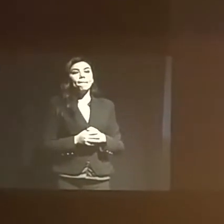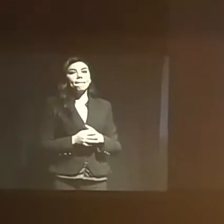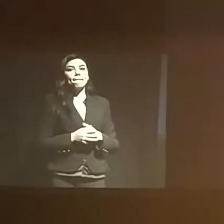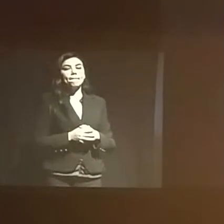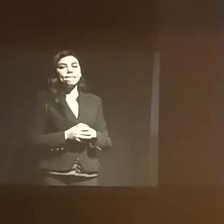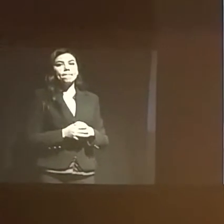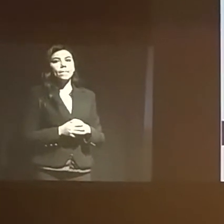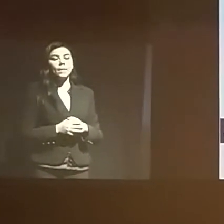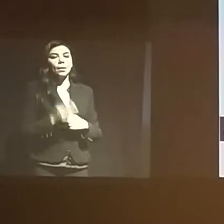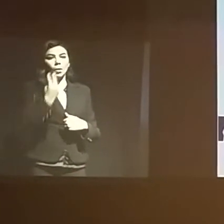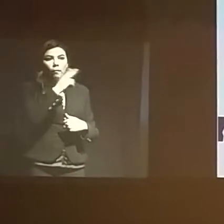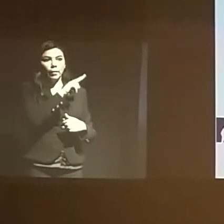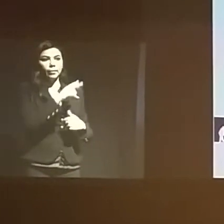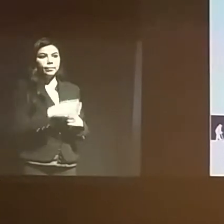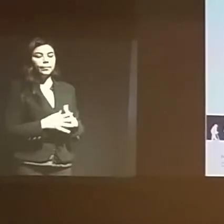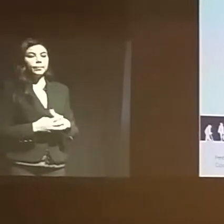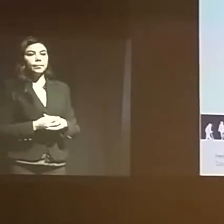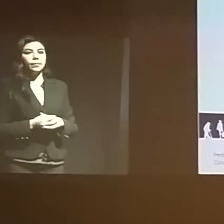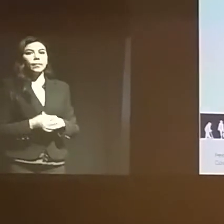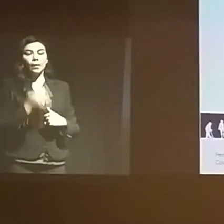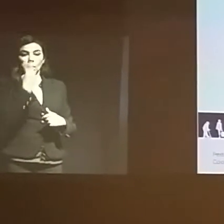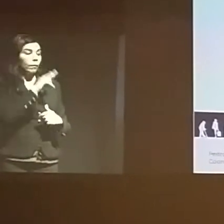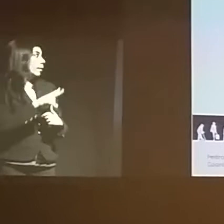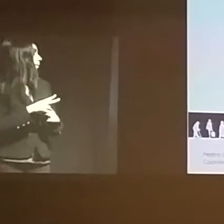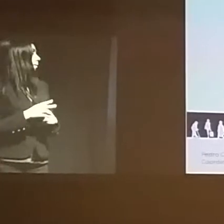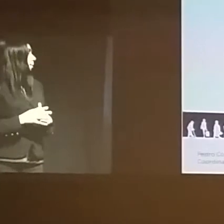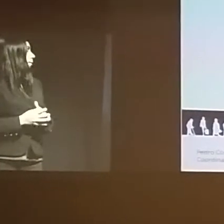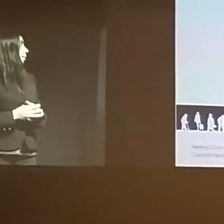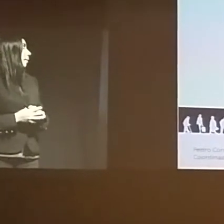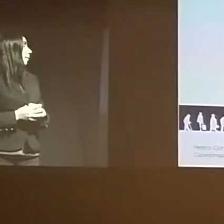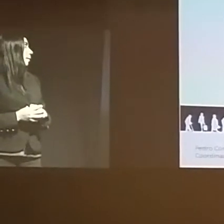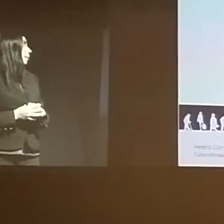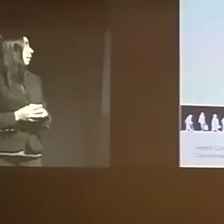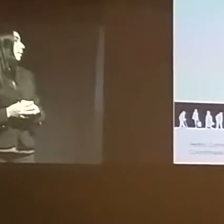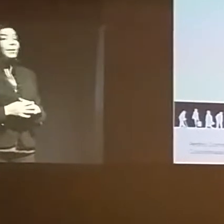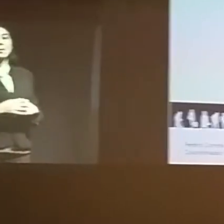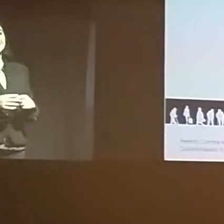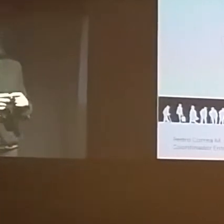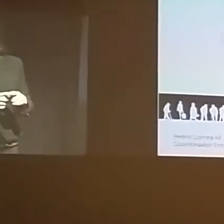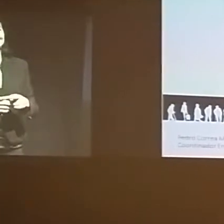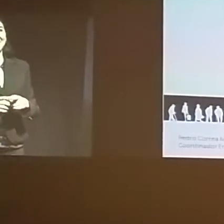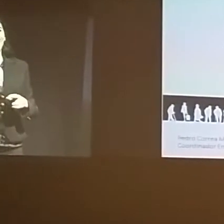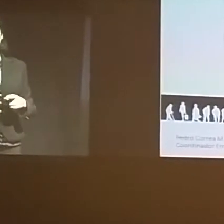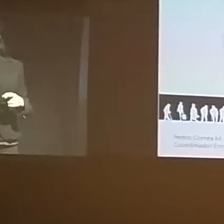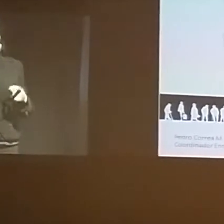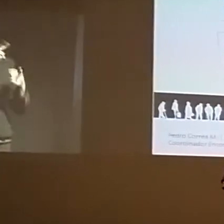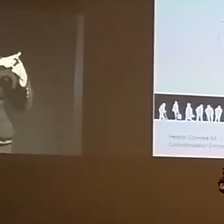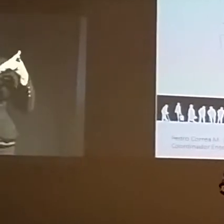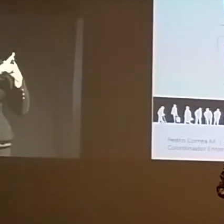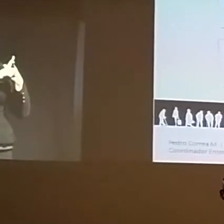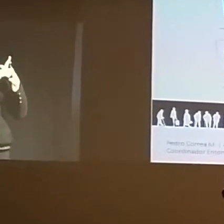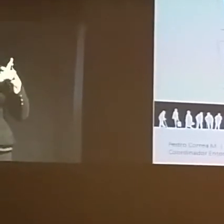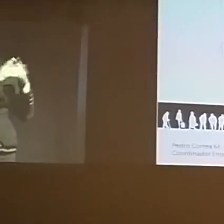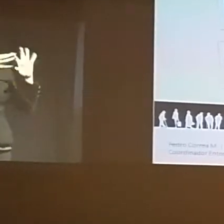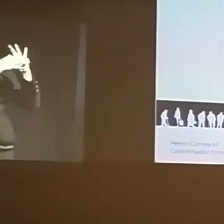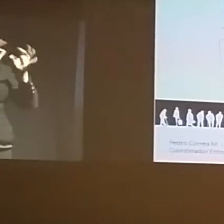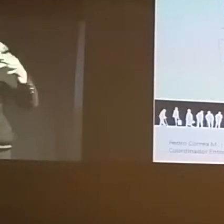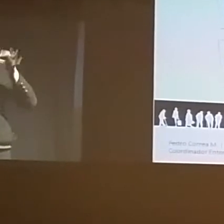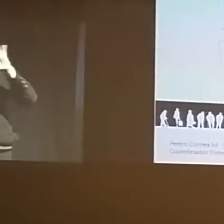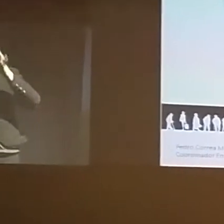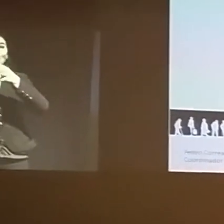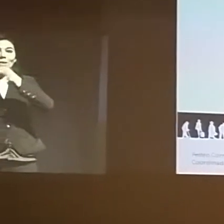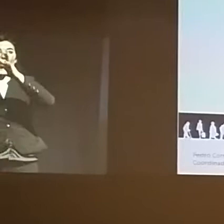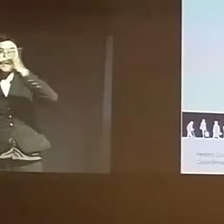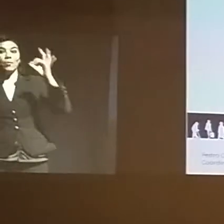ahí está muy oscuro, ese es el problema de la discapacidad, no te veo. Primero, si un eslabón de la cadena se